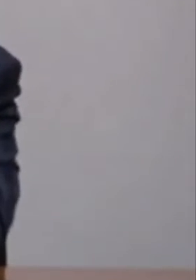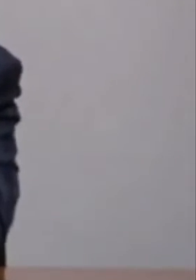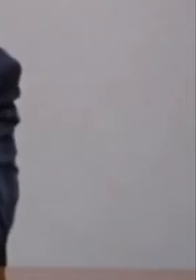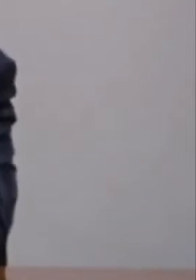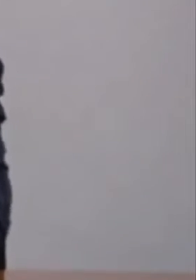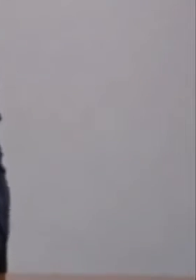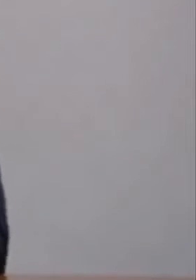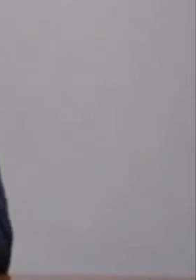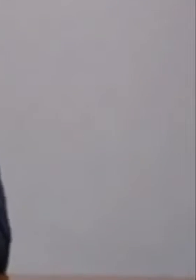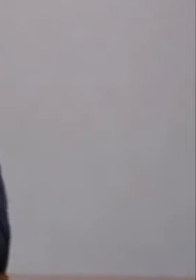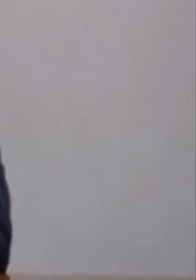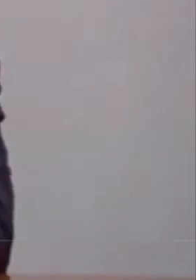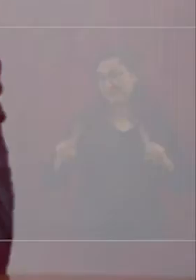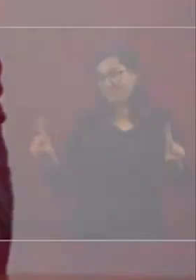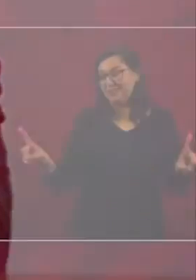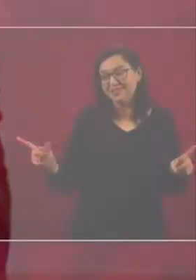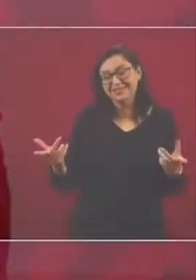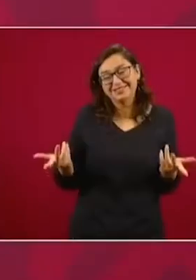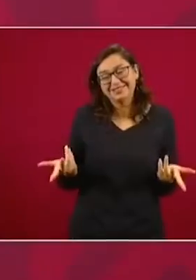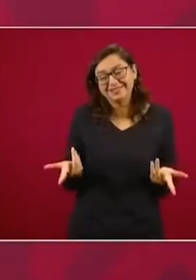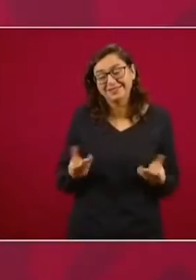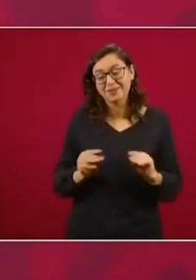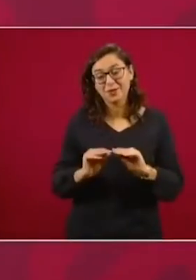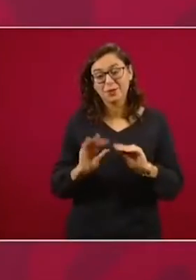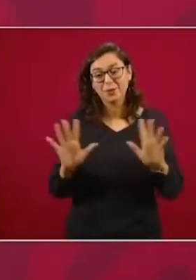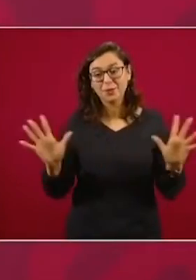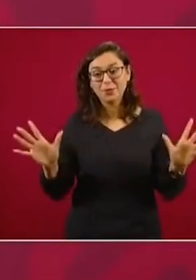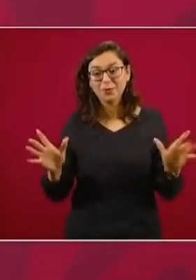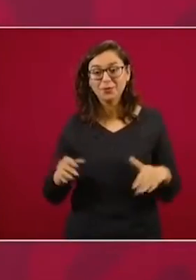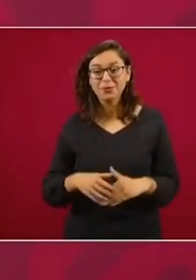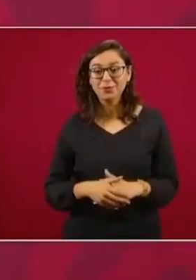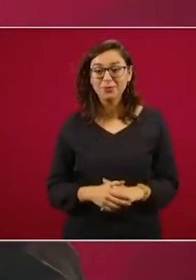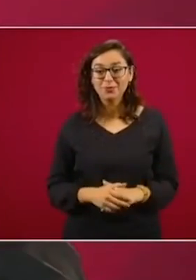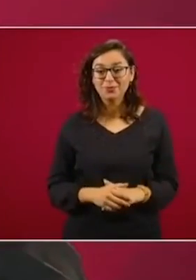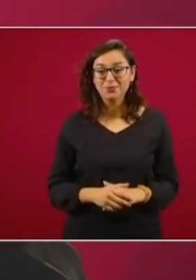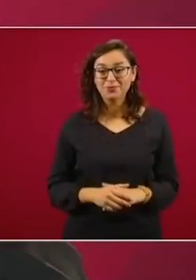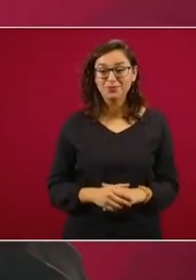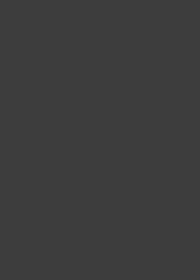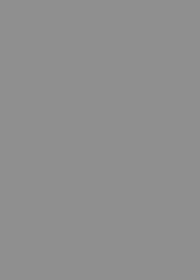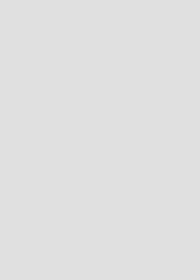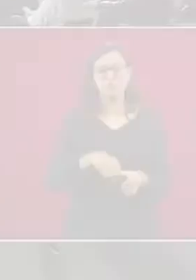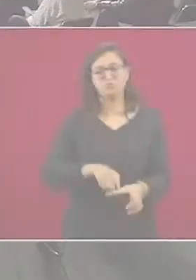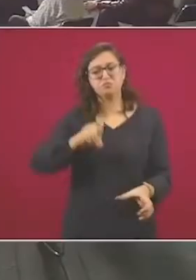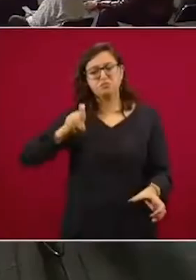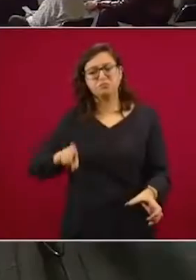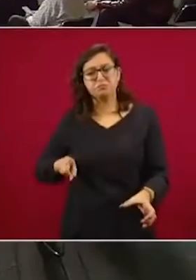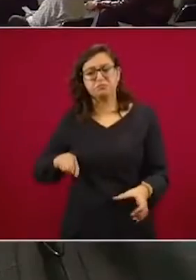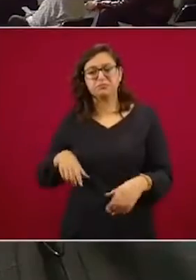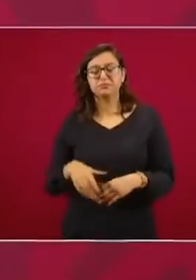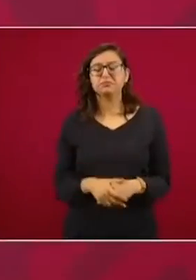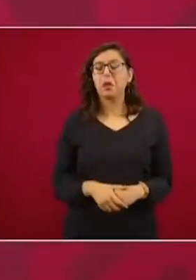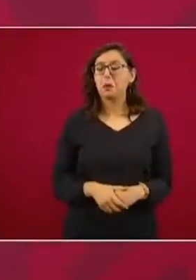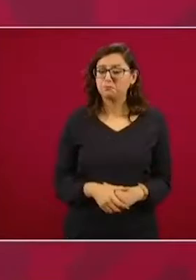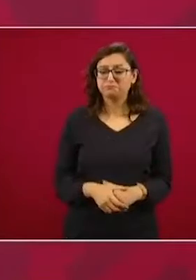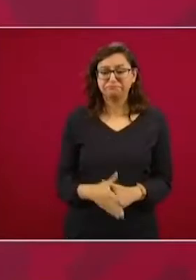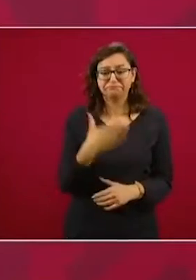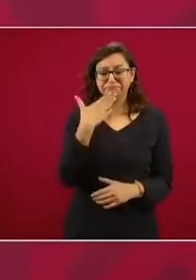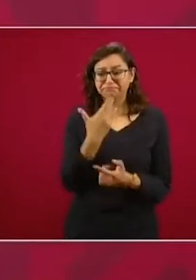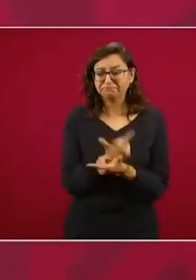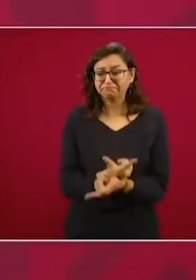por atentar en contra de la democracia y un centralismo autoritario están en libertad